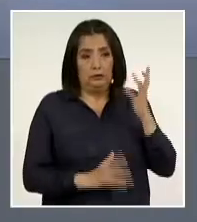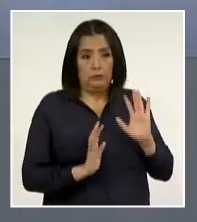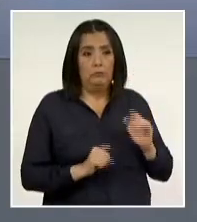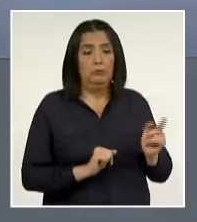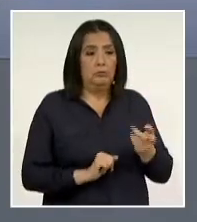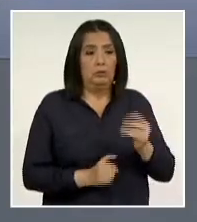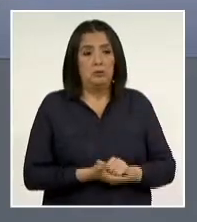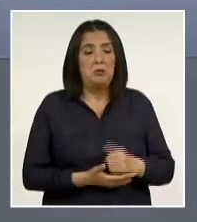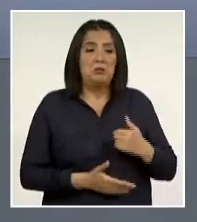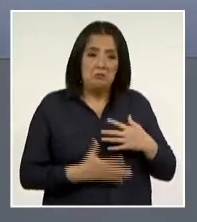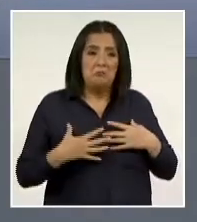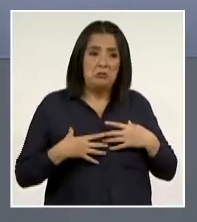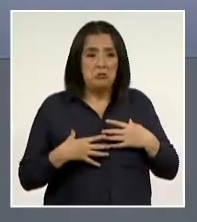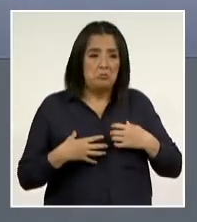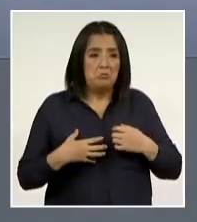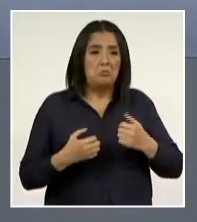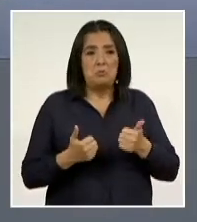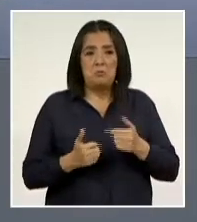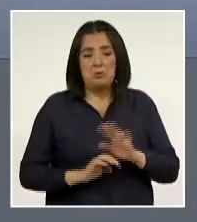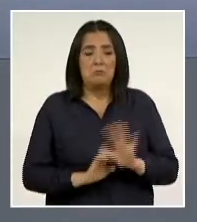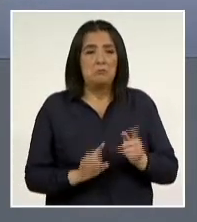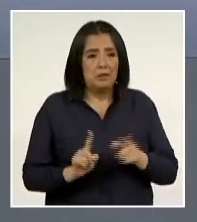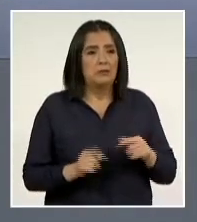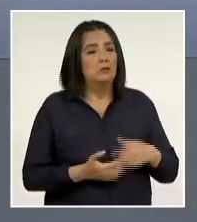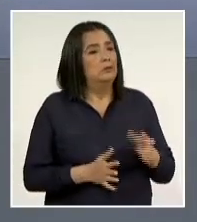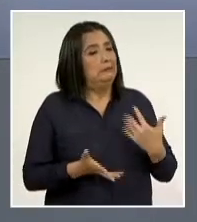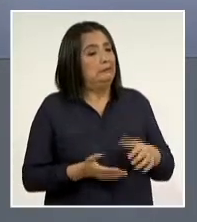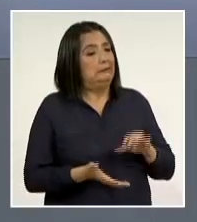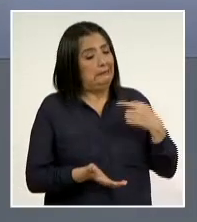la evolución del expresidente es favorable, pero sin embargo tiene que mantenerse bajo tratamiento. Bueno,